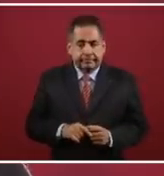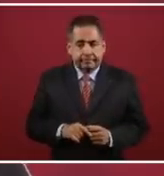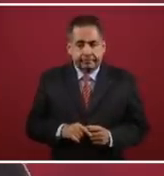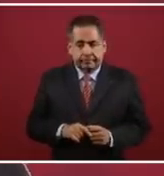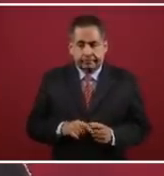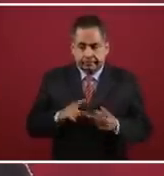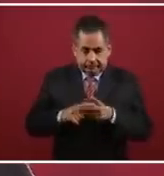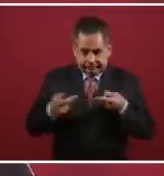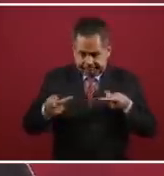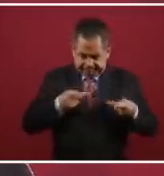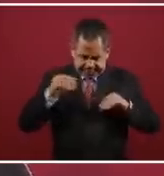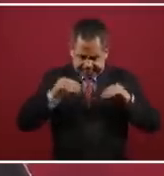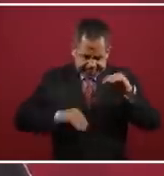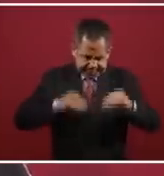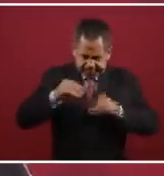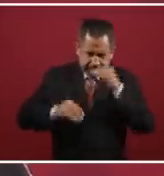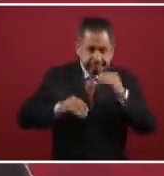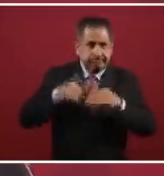Esa se está preparando.